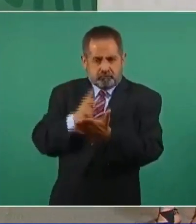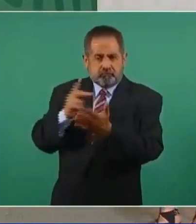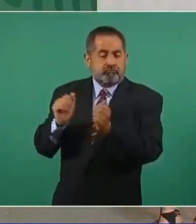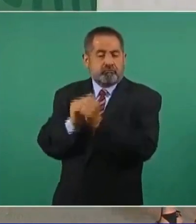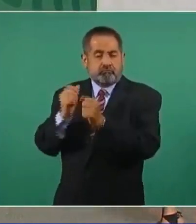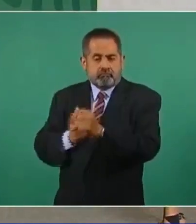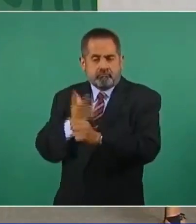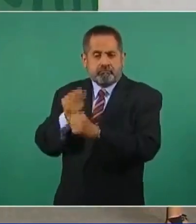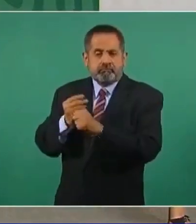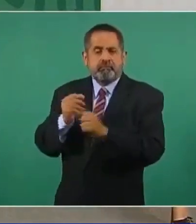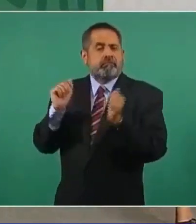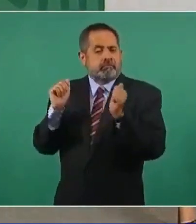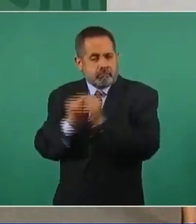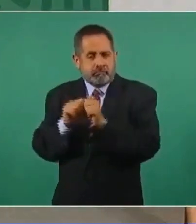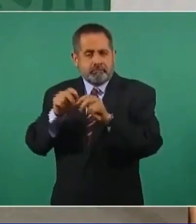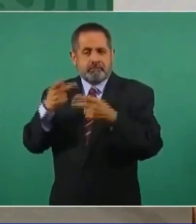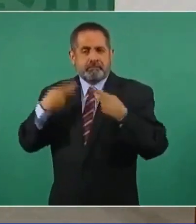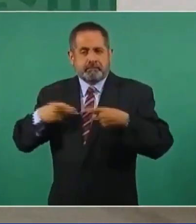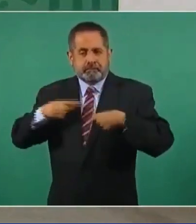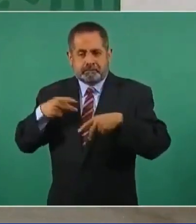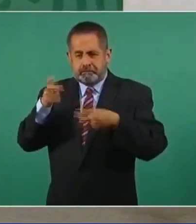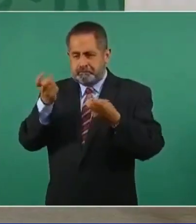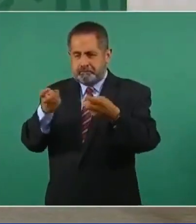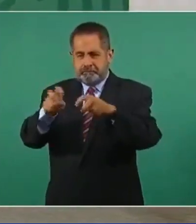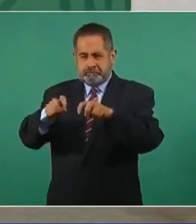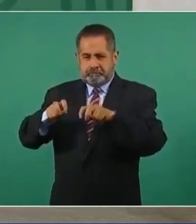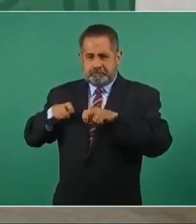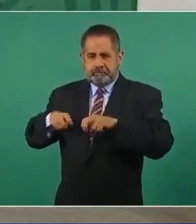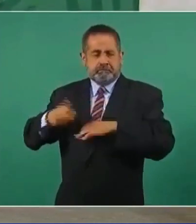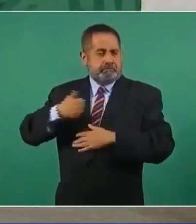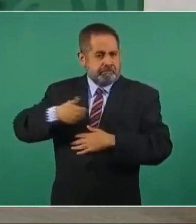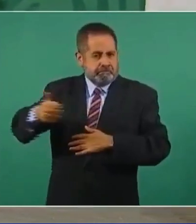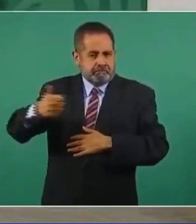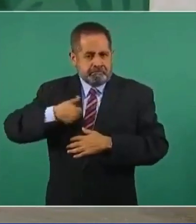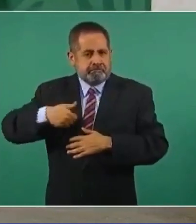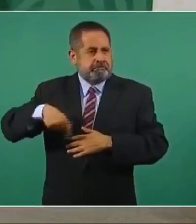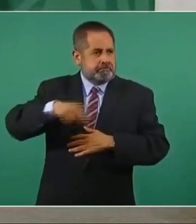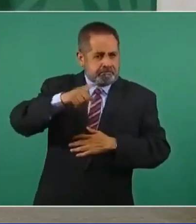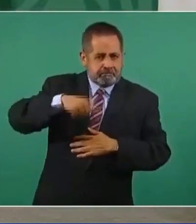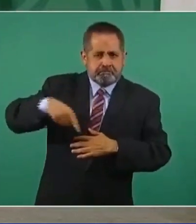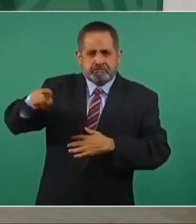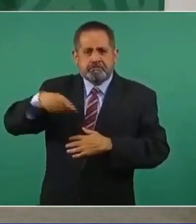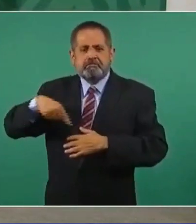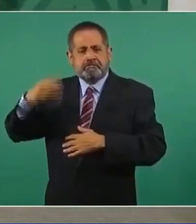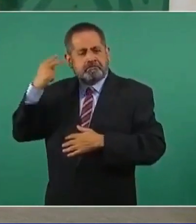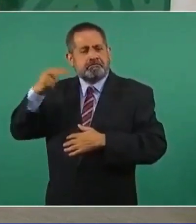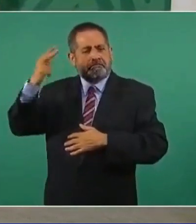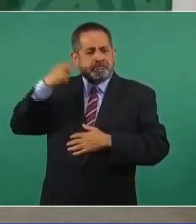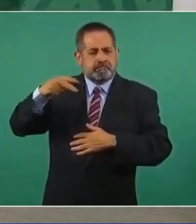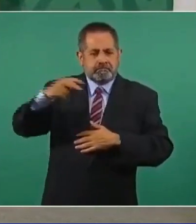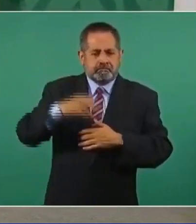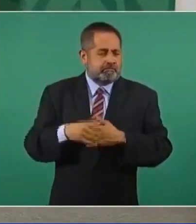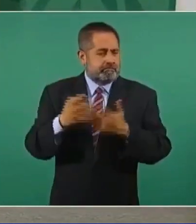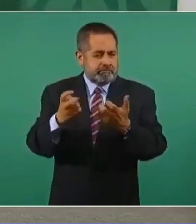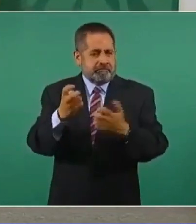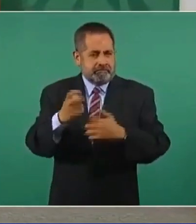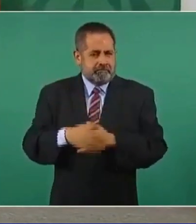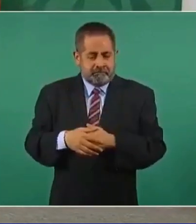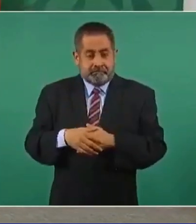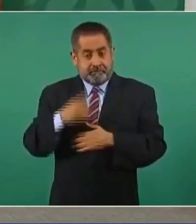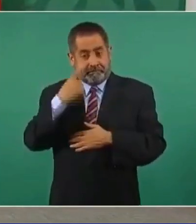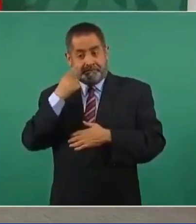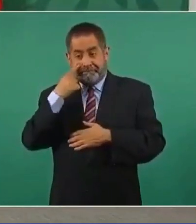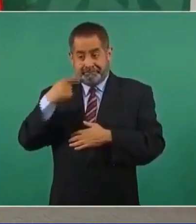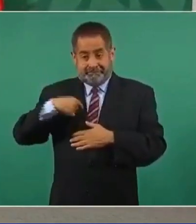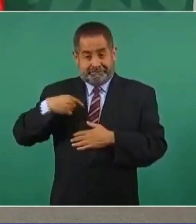Es importante, no se ha dicho así, pero vamos a terminar nuestro gobierno